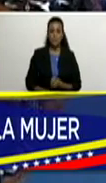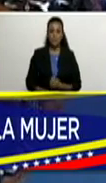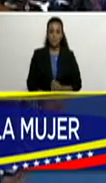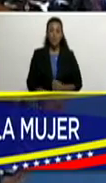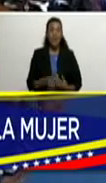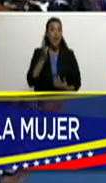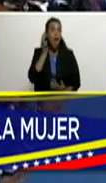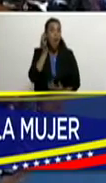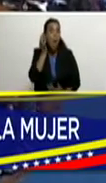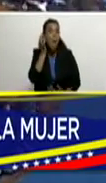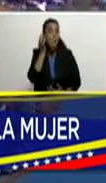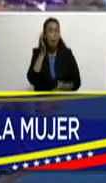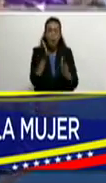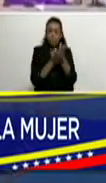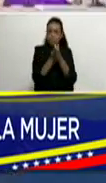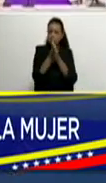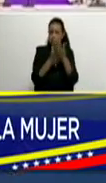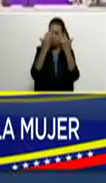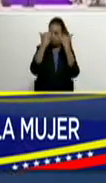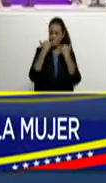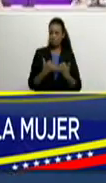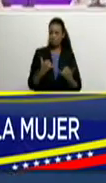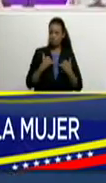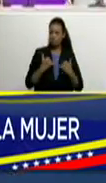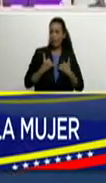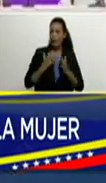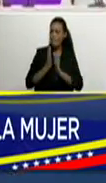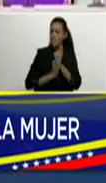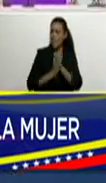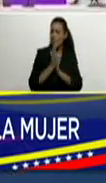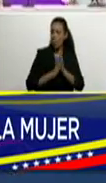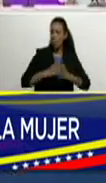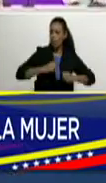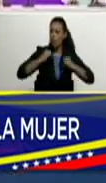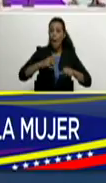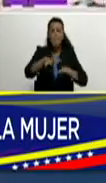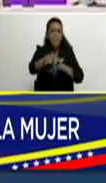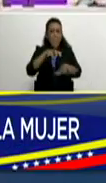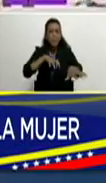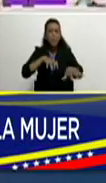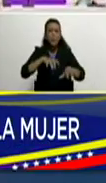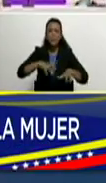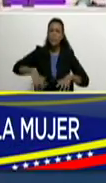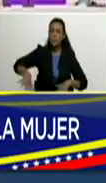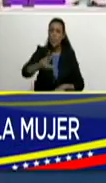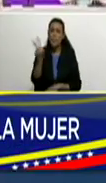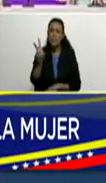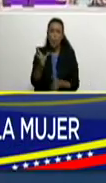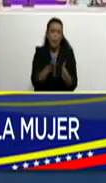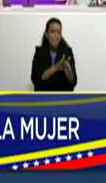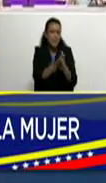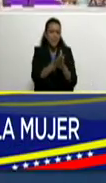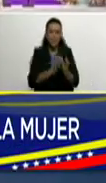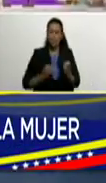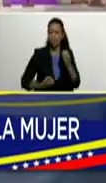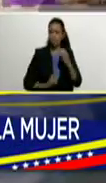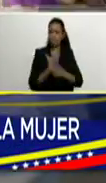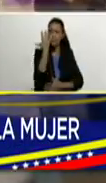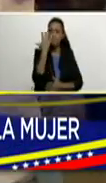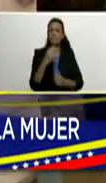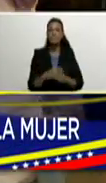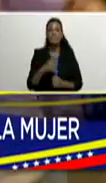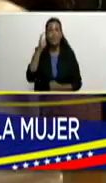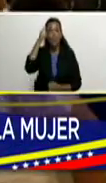a las mujeres emprendedoras, la mayoría inmensa de mujeres. Hoy